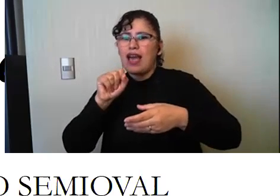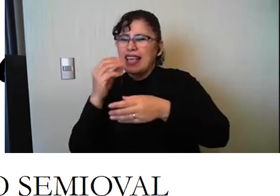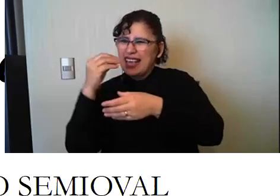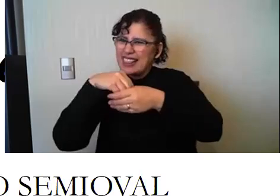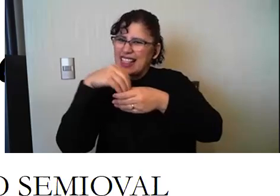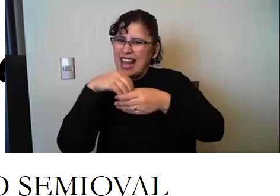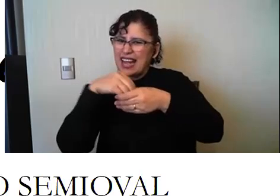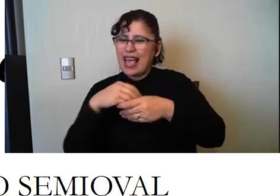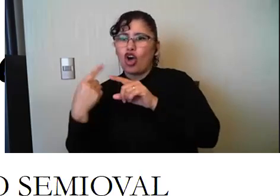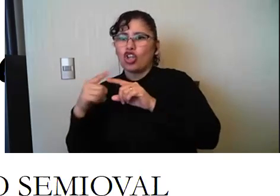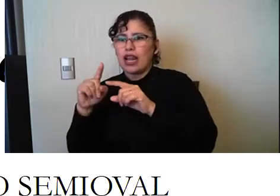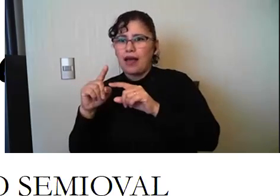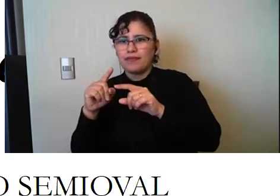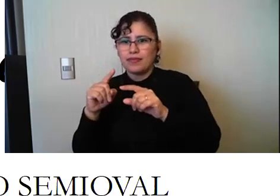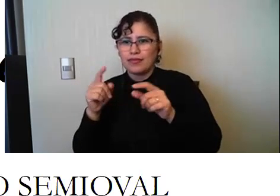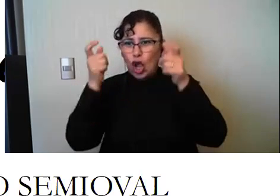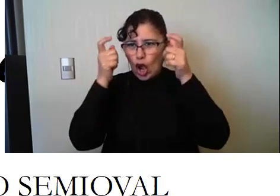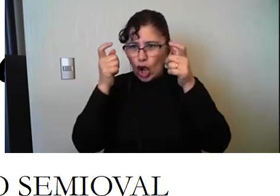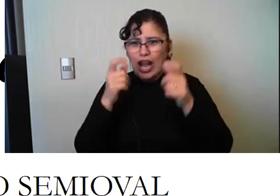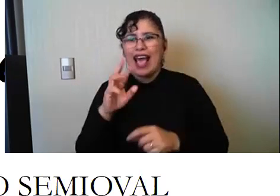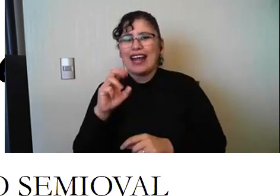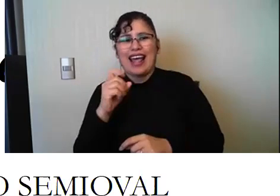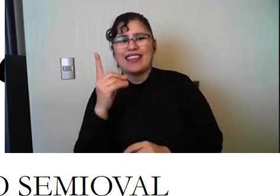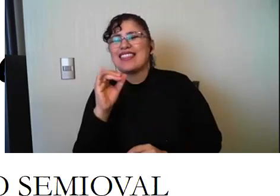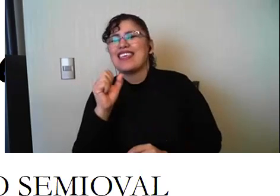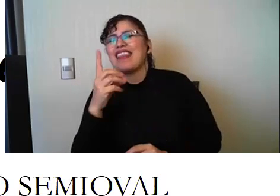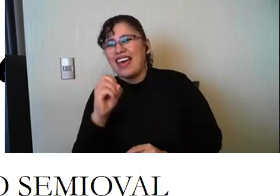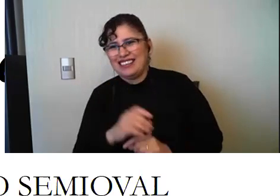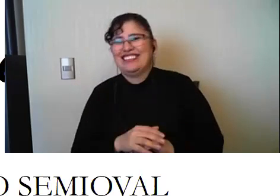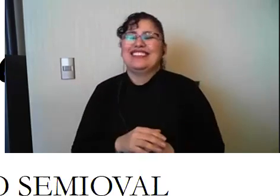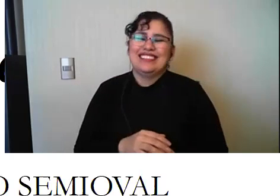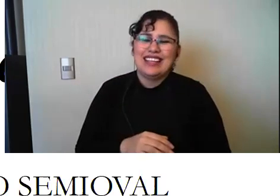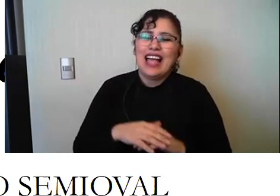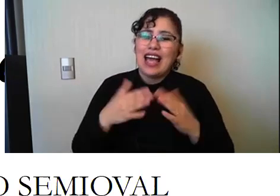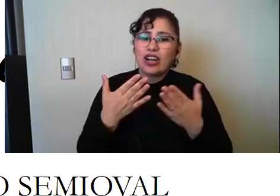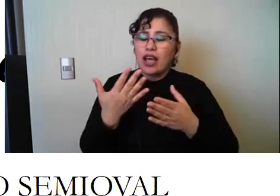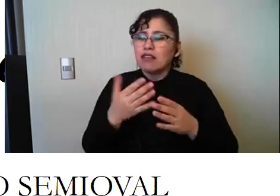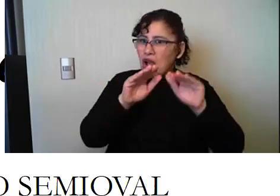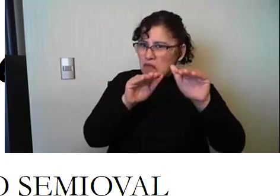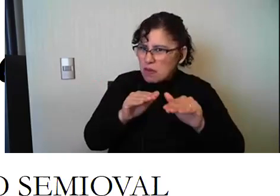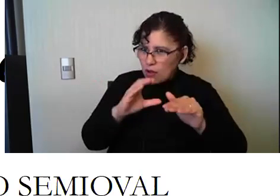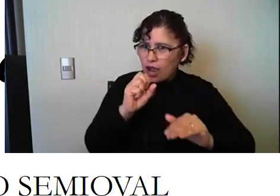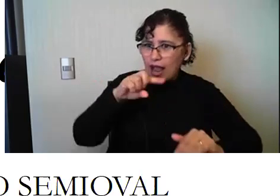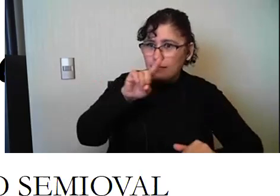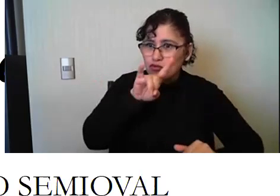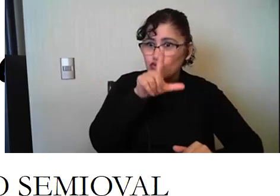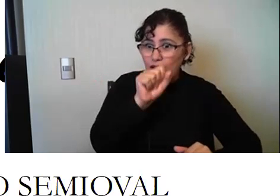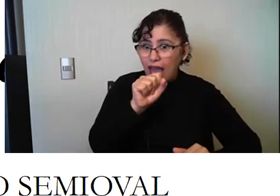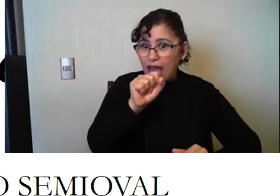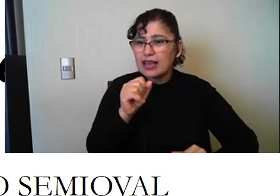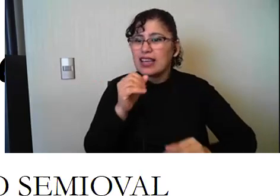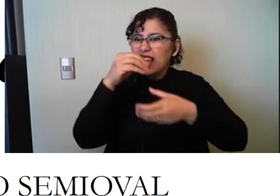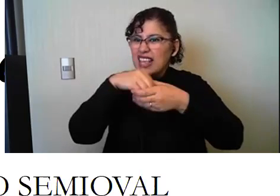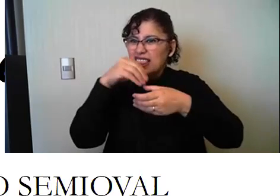llama corona radiada, que no es otra cosa que la misma cápsula interna, pero cuando se expande cambia